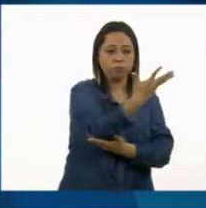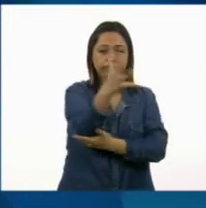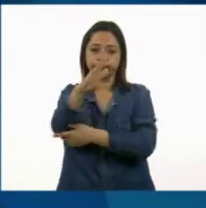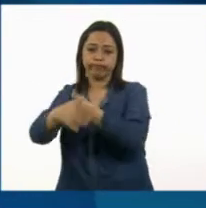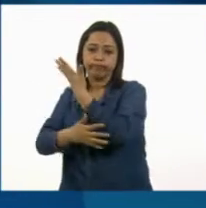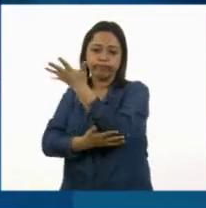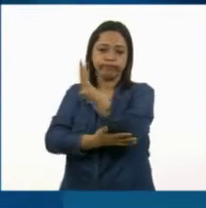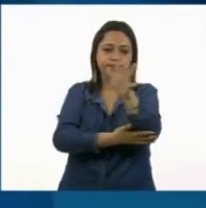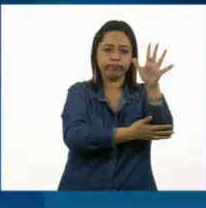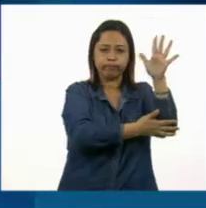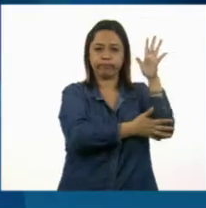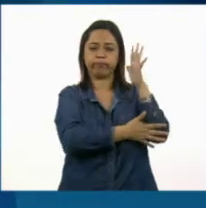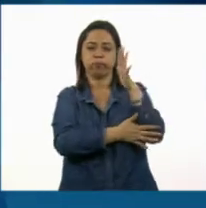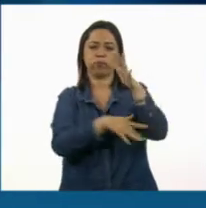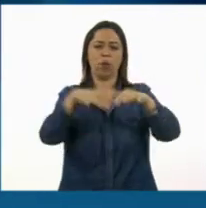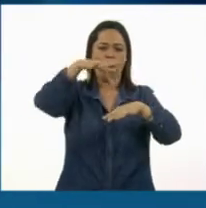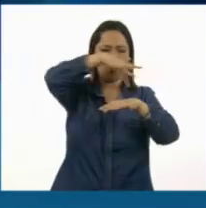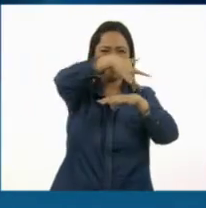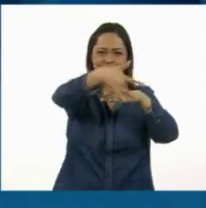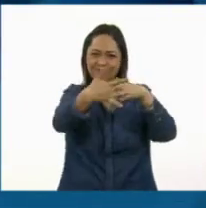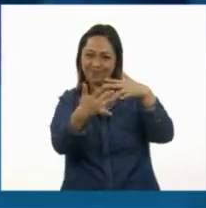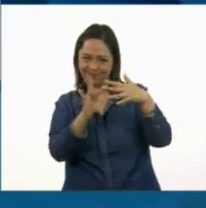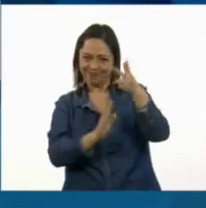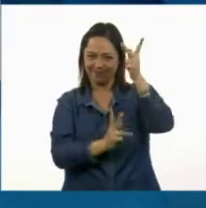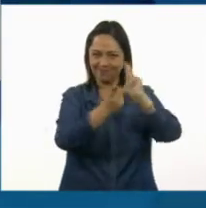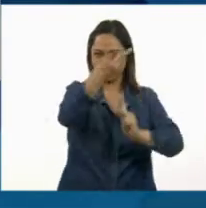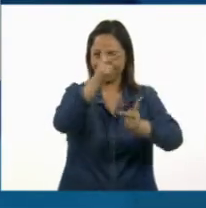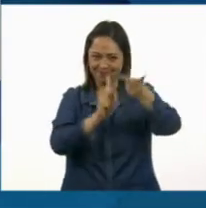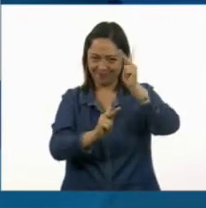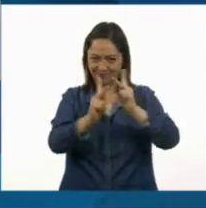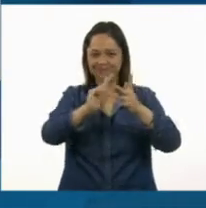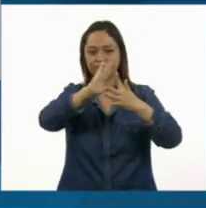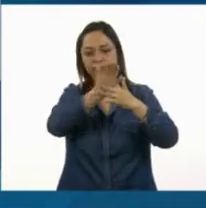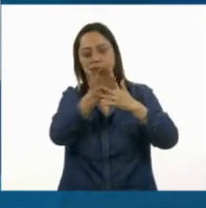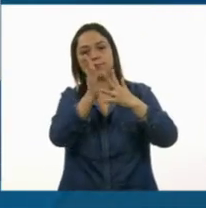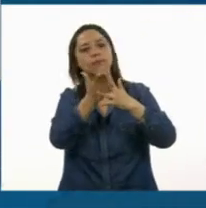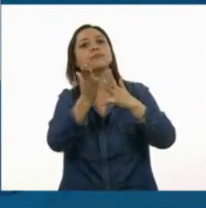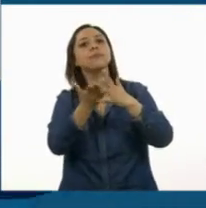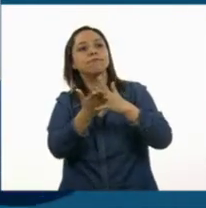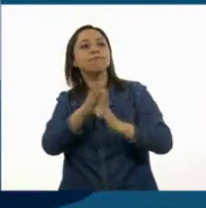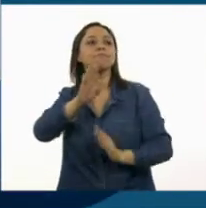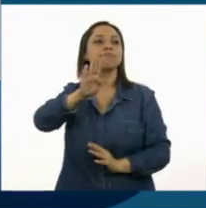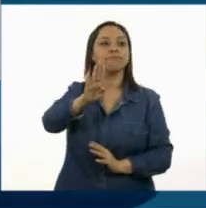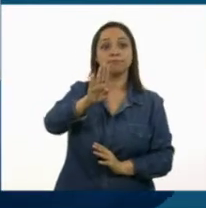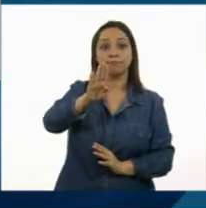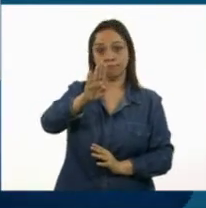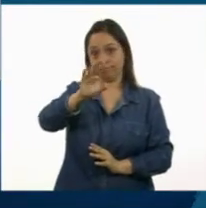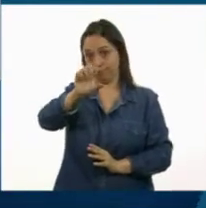espinoso y matorral xerófito. Se divide en BS